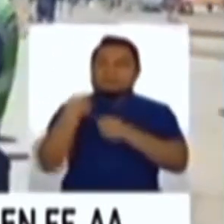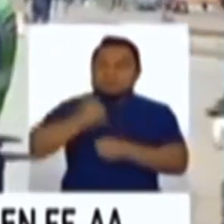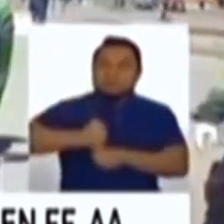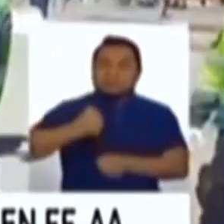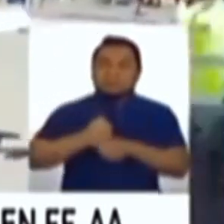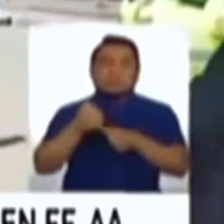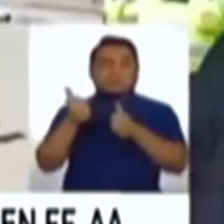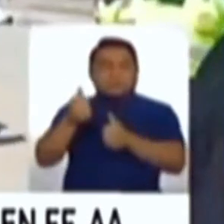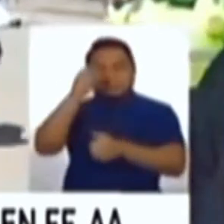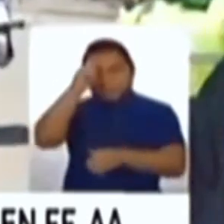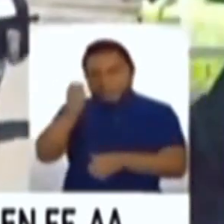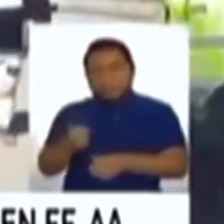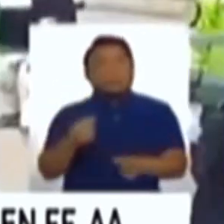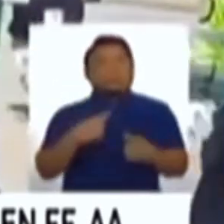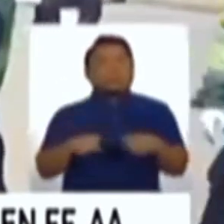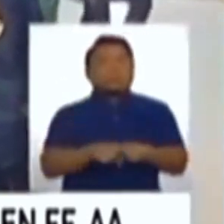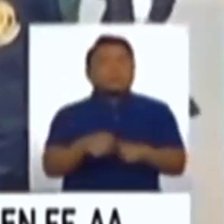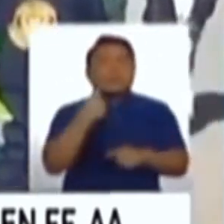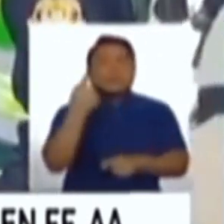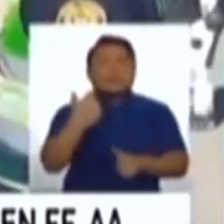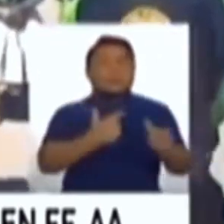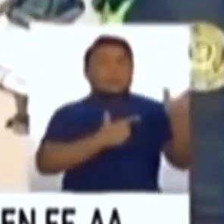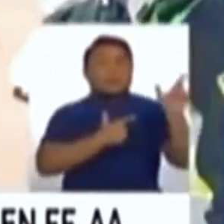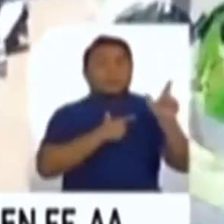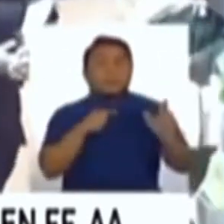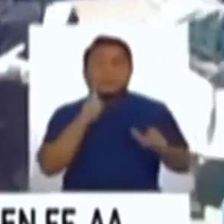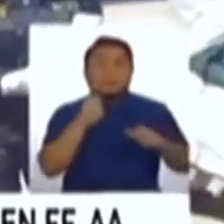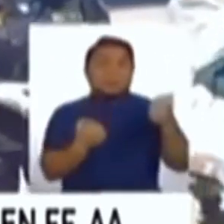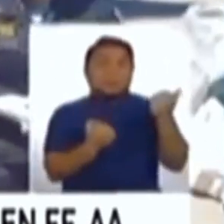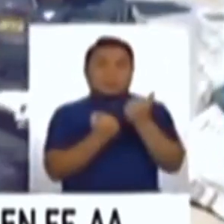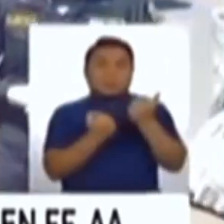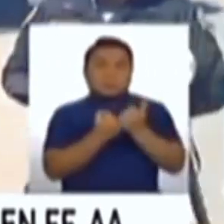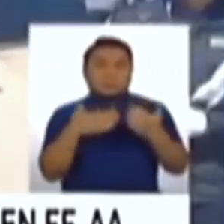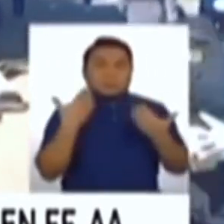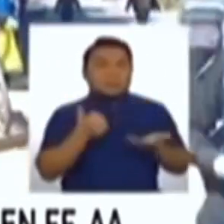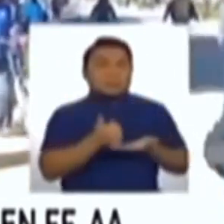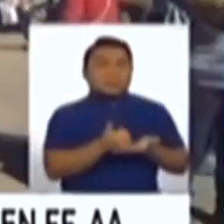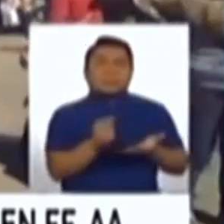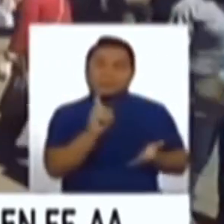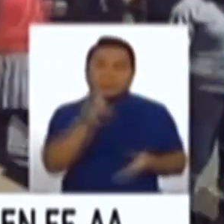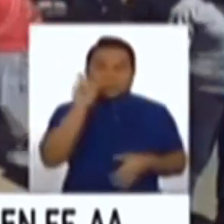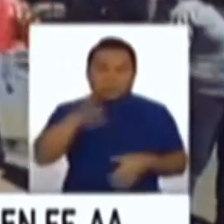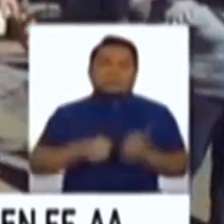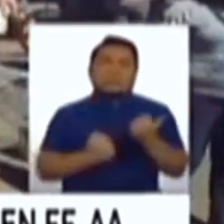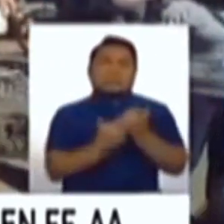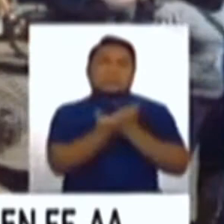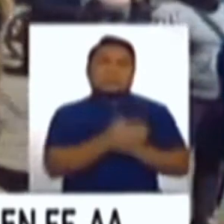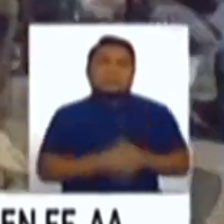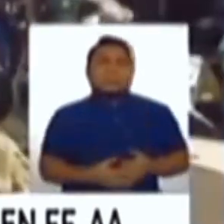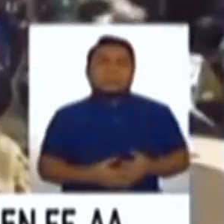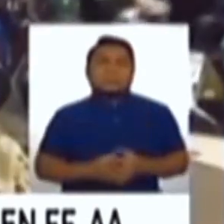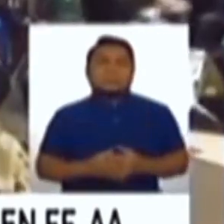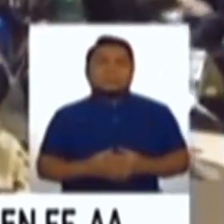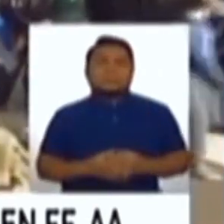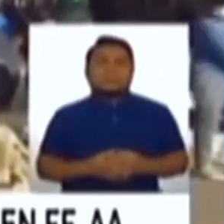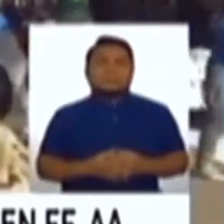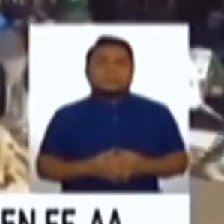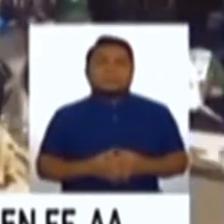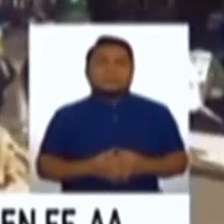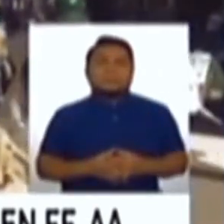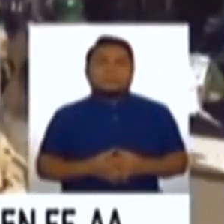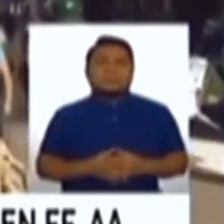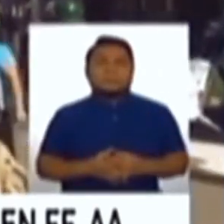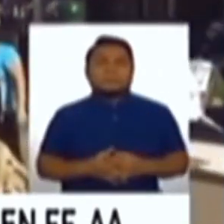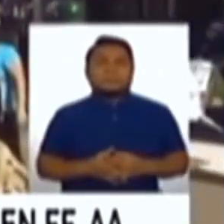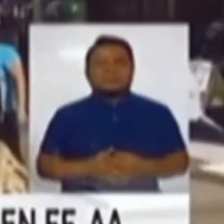policía nacional y señaló que los agentes murieron en cumplimiento de su deber también rechazó que los militares no cuenten con el apoyo